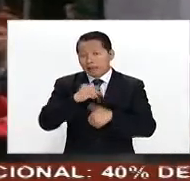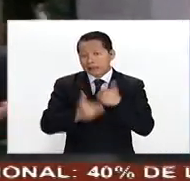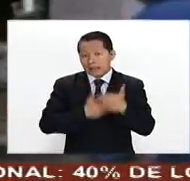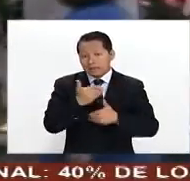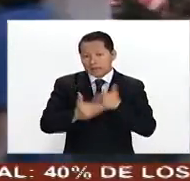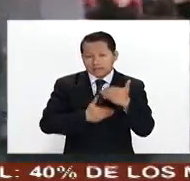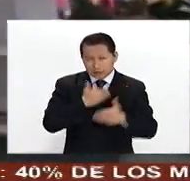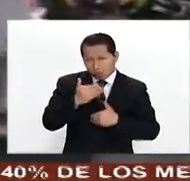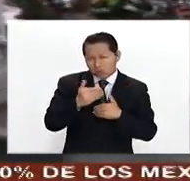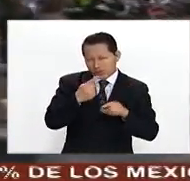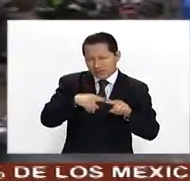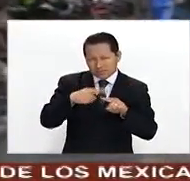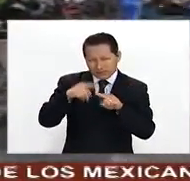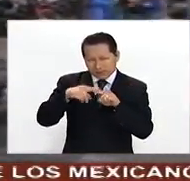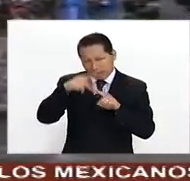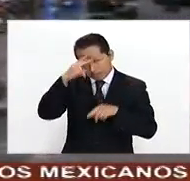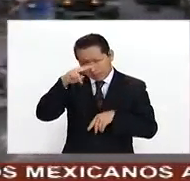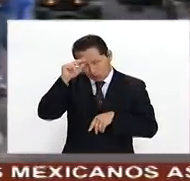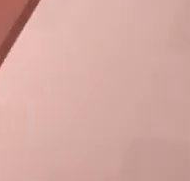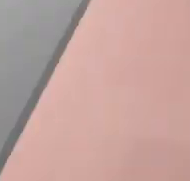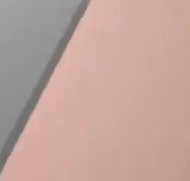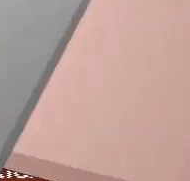de inteligencia de México.